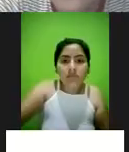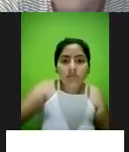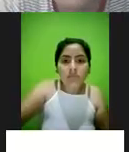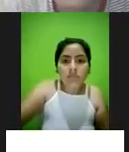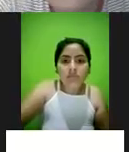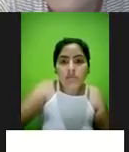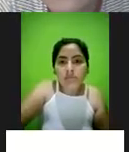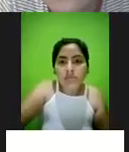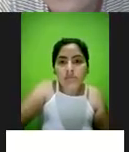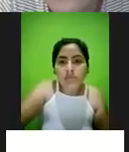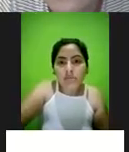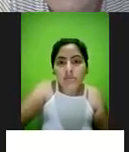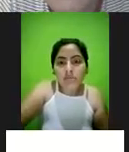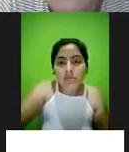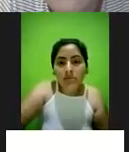por tendones?